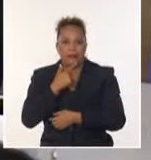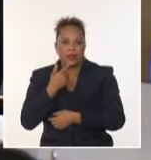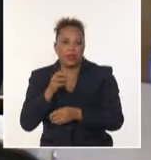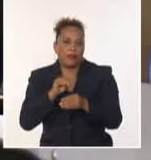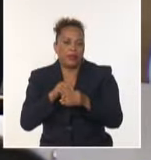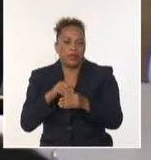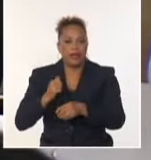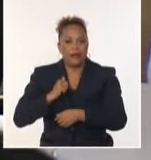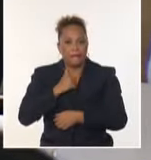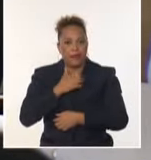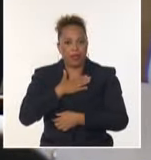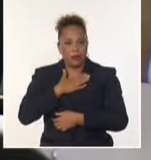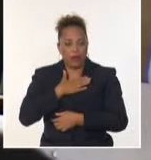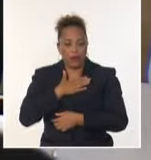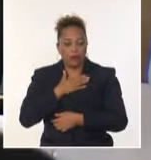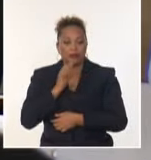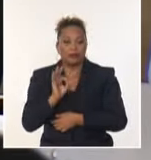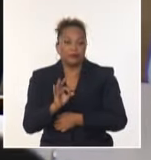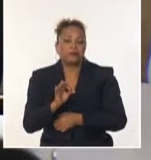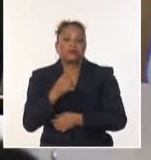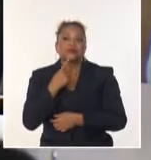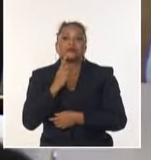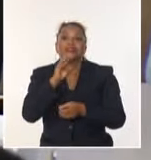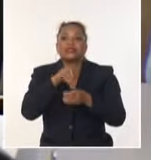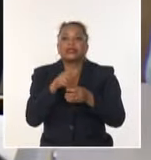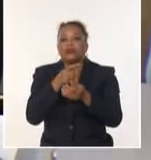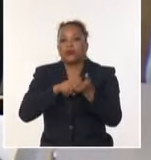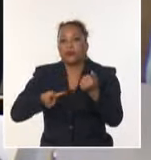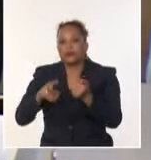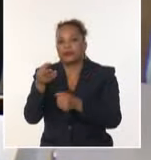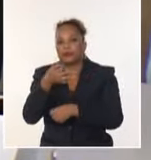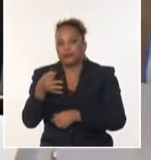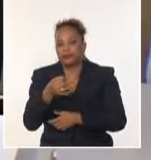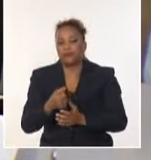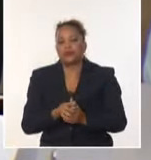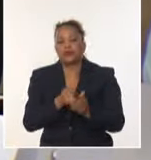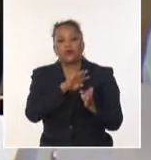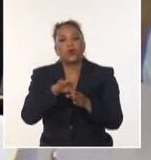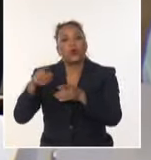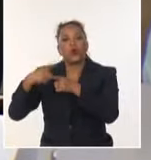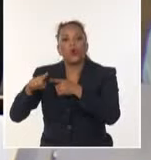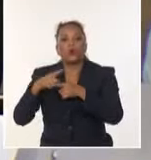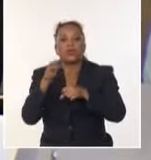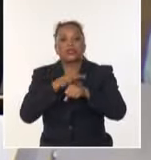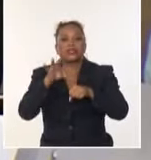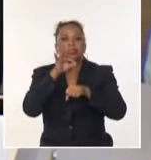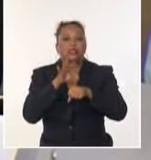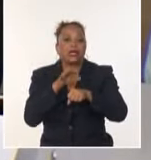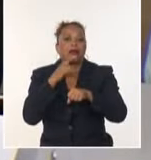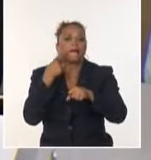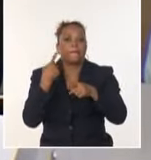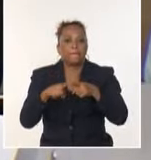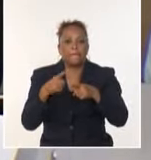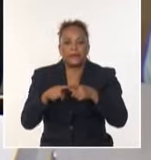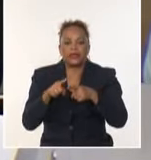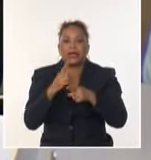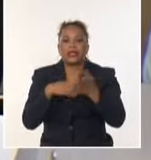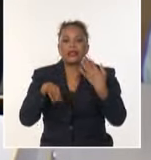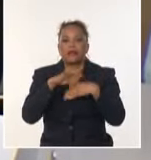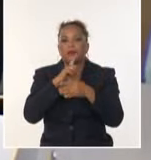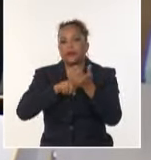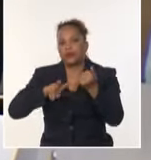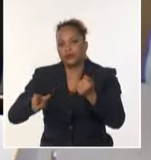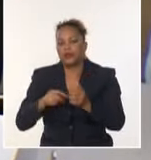empresas territoriales. Estamos hablando del tema de la acuicultura para fortalecer el tejido empresarial a nivel provincial,